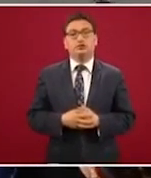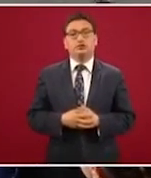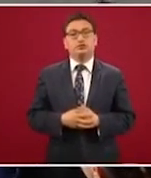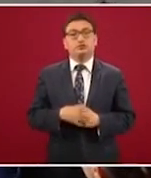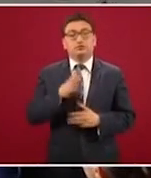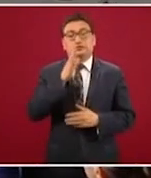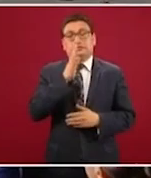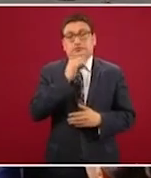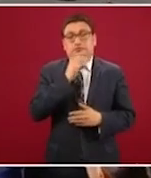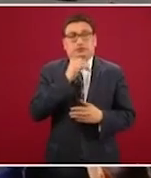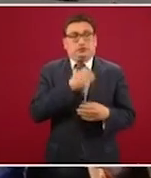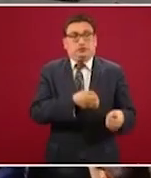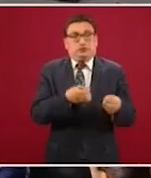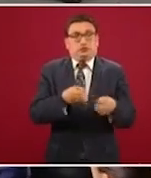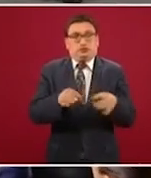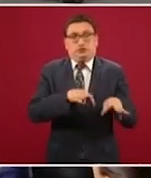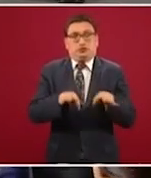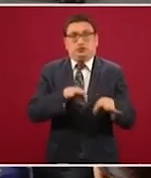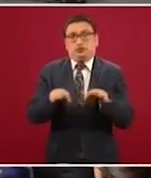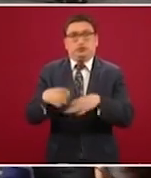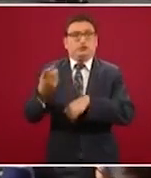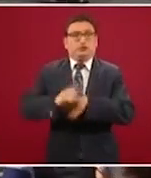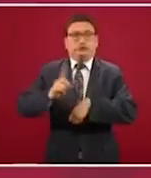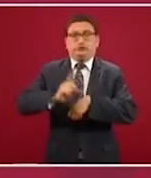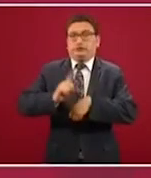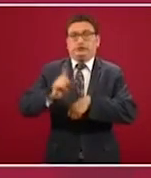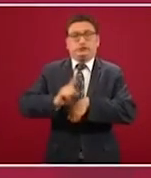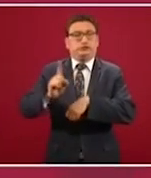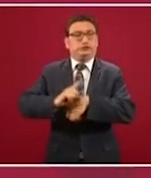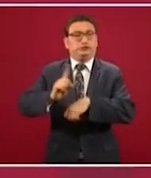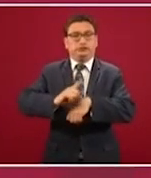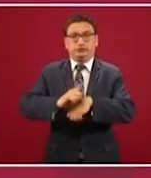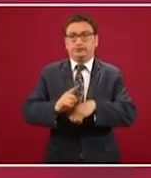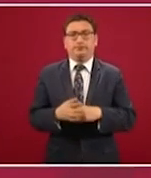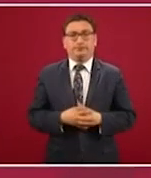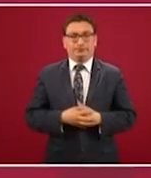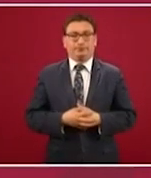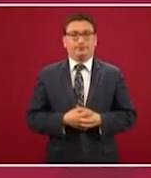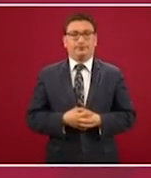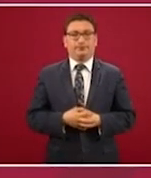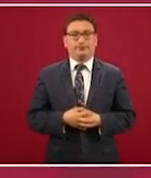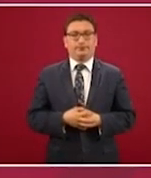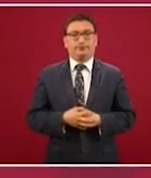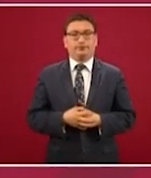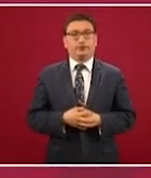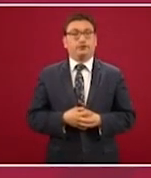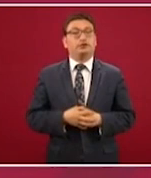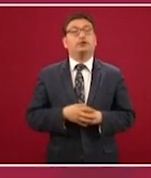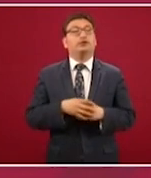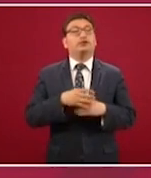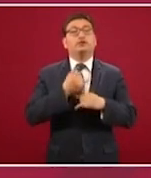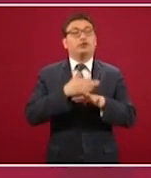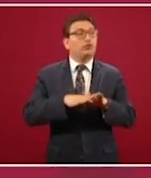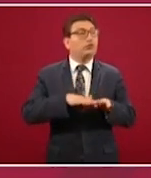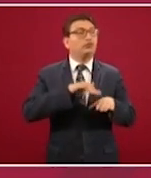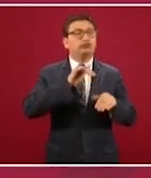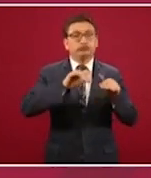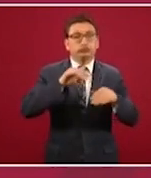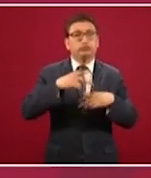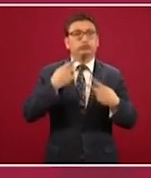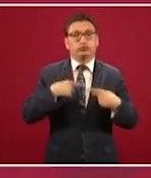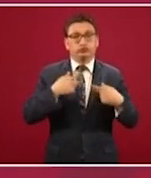podía, era de trabajar todos los días, todos los días, todos los días, informando, orientando,